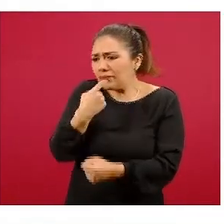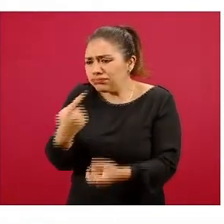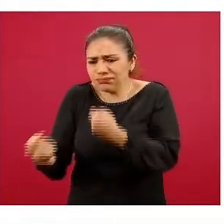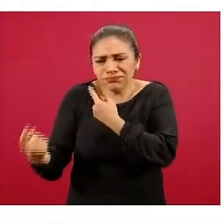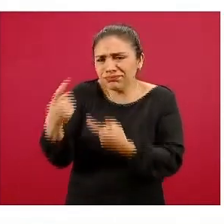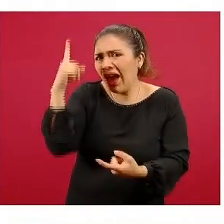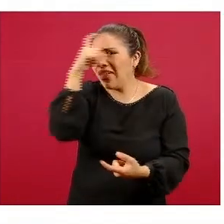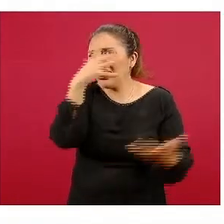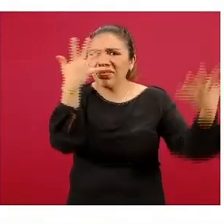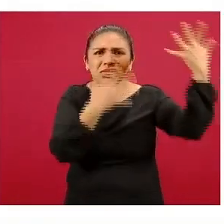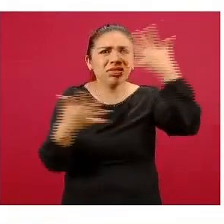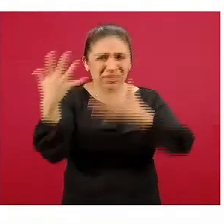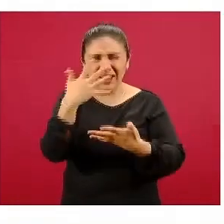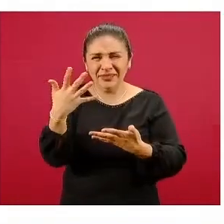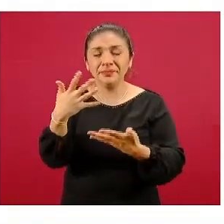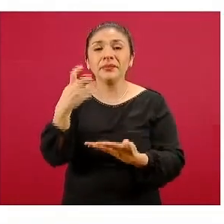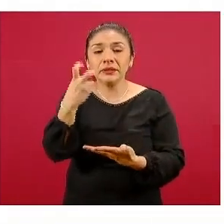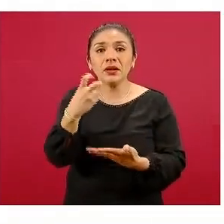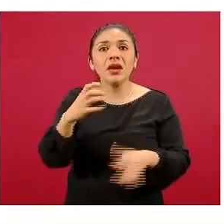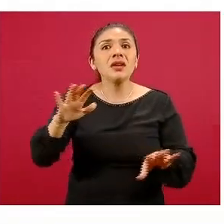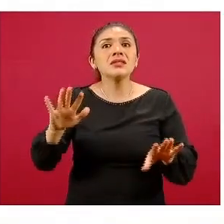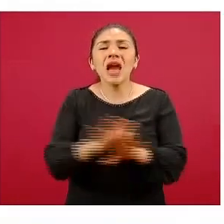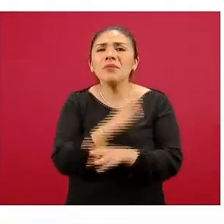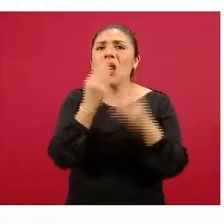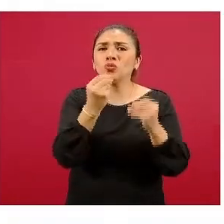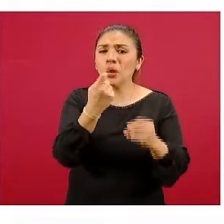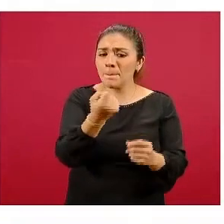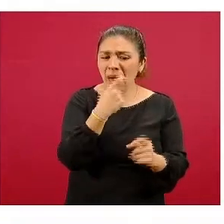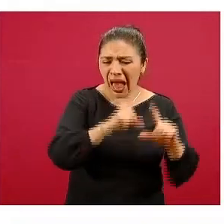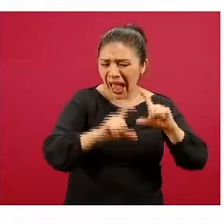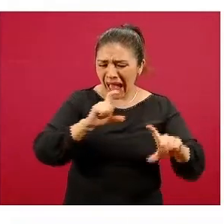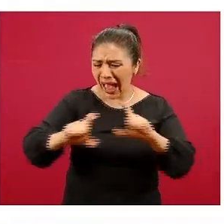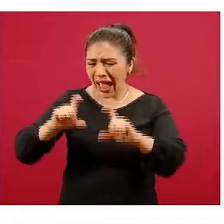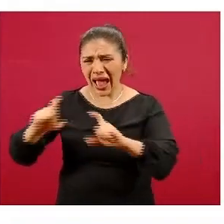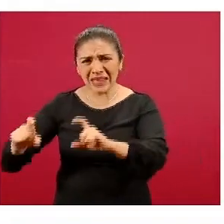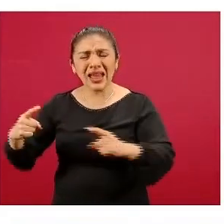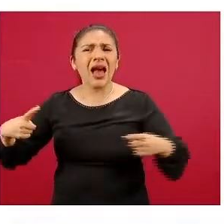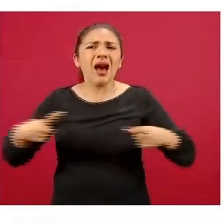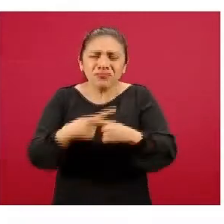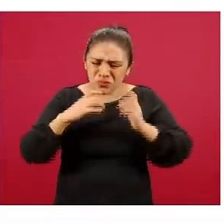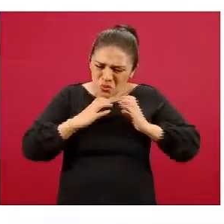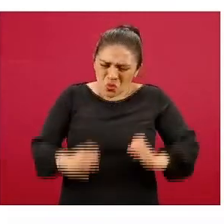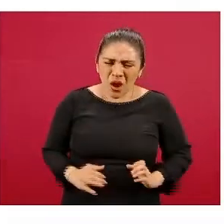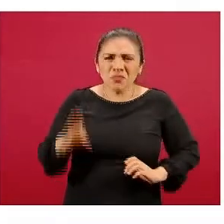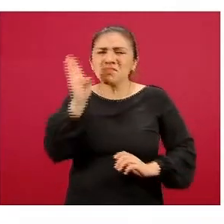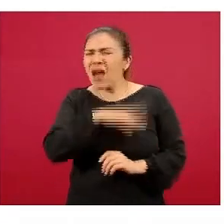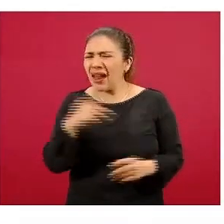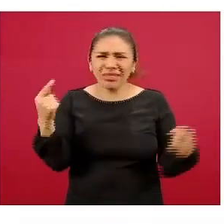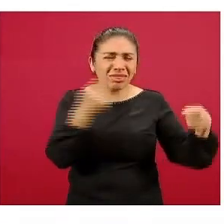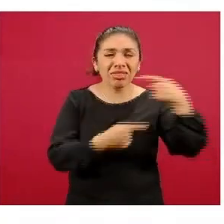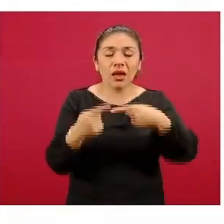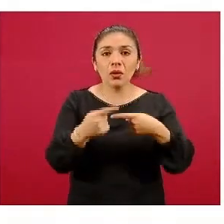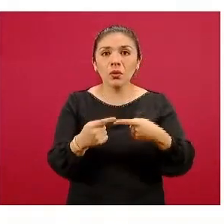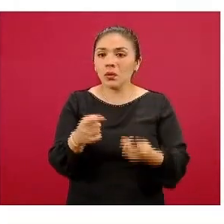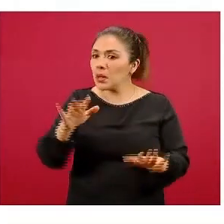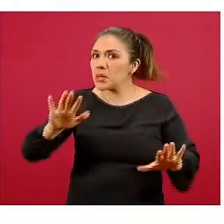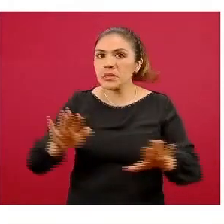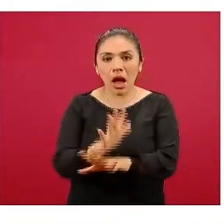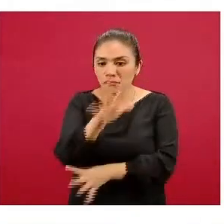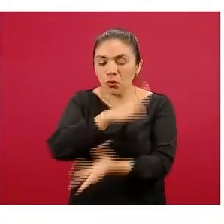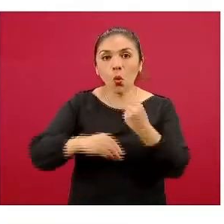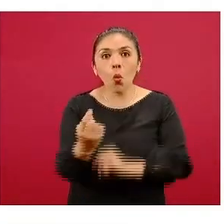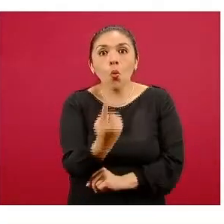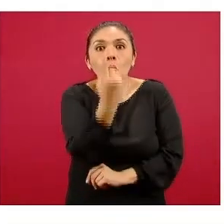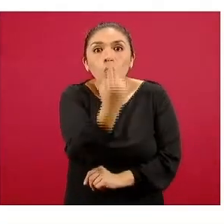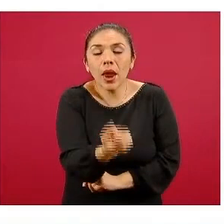con una adecuada adherencia, y cambiar de múltiples pastillas con varios efectos adversos a una sola toma, esto cambia la